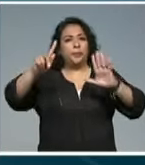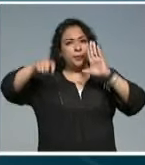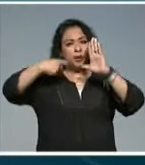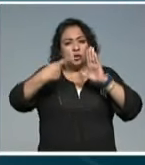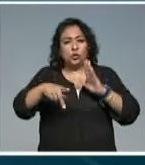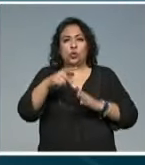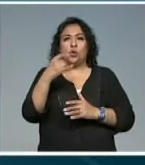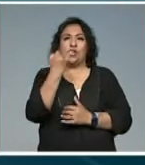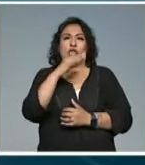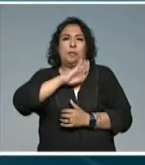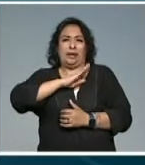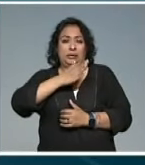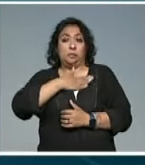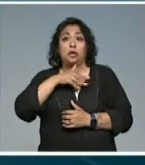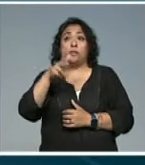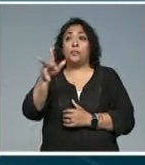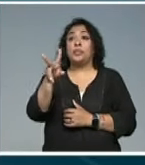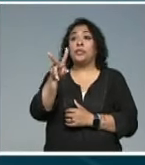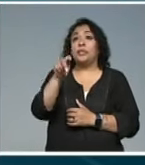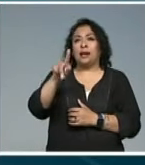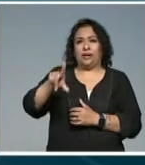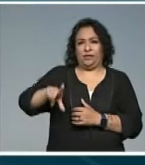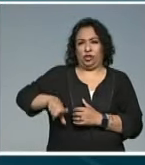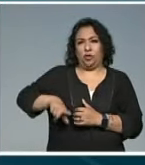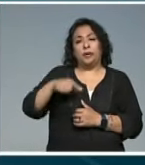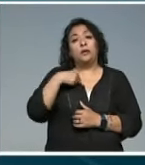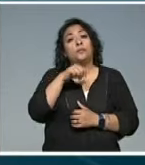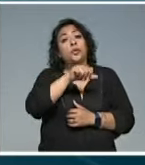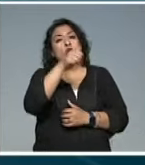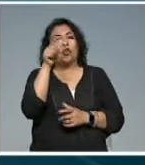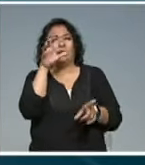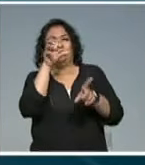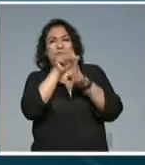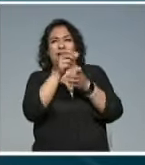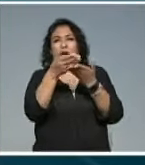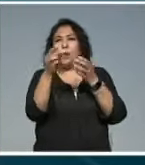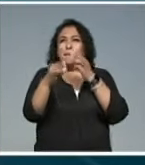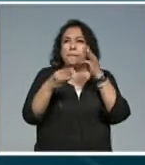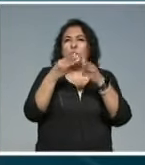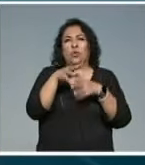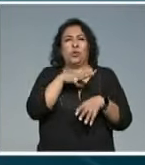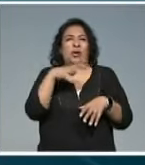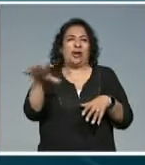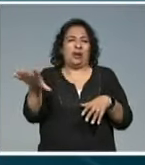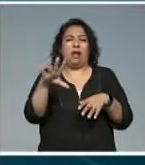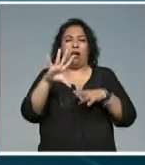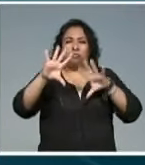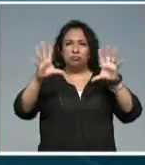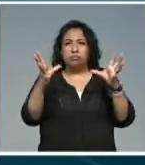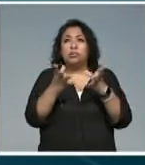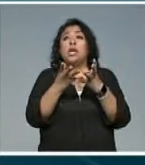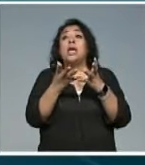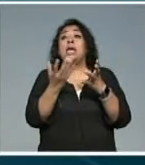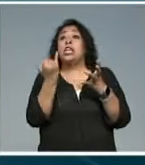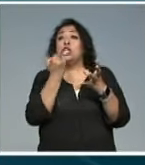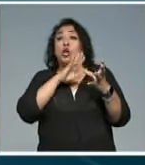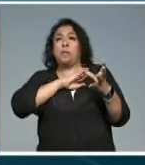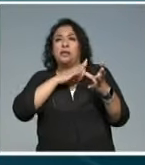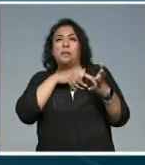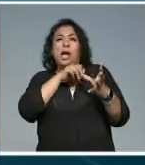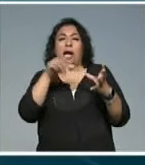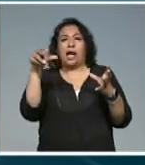iberoamericano. Las televisiones públicas. Otro de los desafíos en este mundo globalizado es situar el español en el corazón